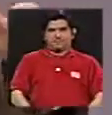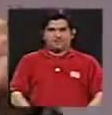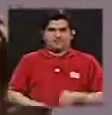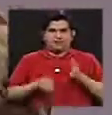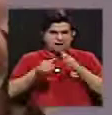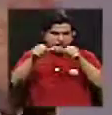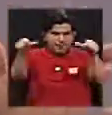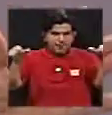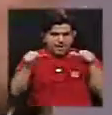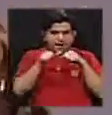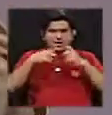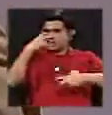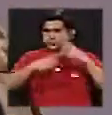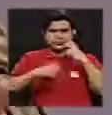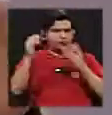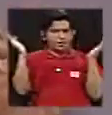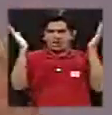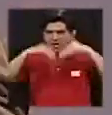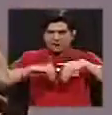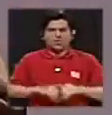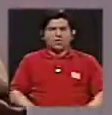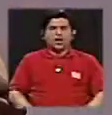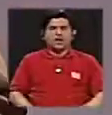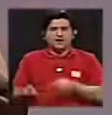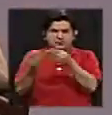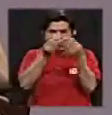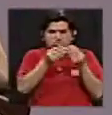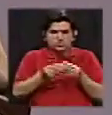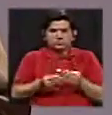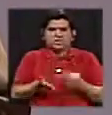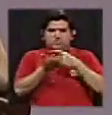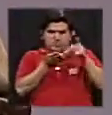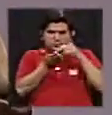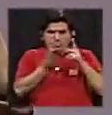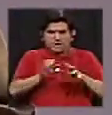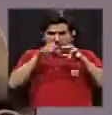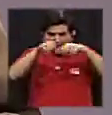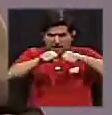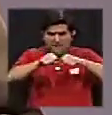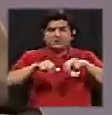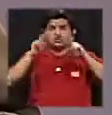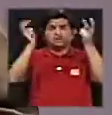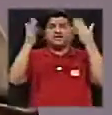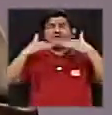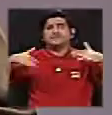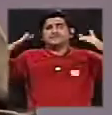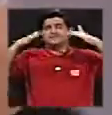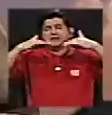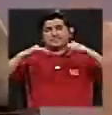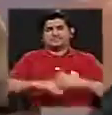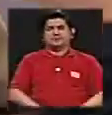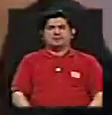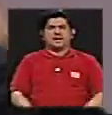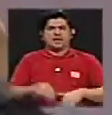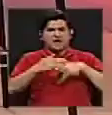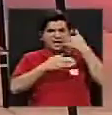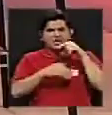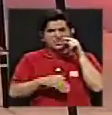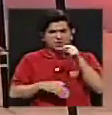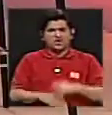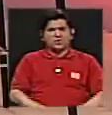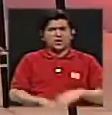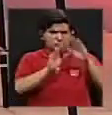tramos en donde no hay ningún problema de expropiaciones, etcétera. Y el tema ambiental. Y bueno, luego se traspasó